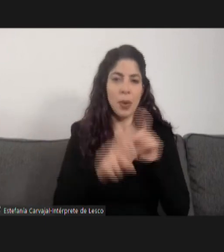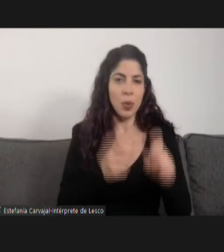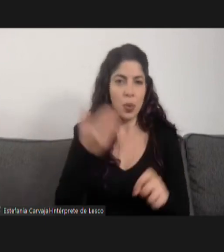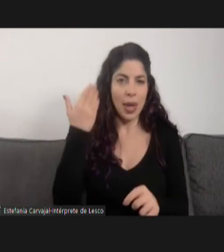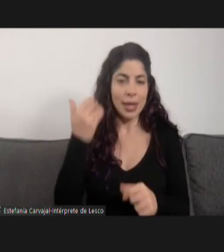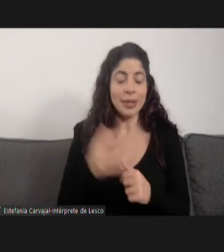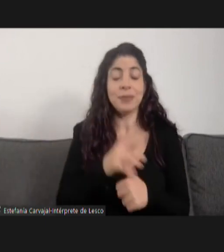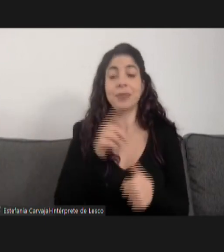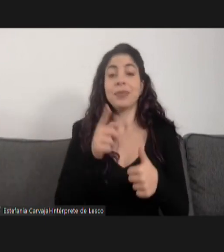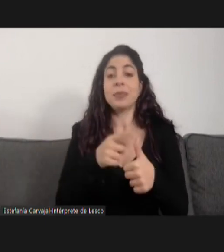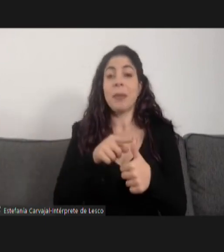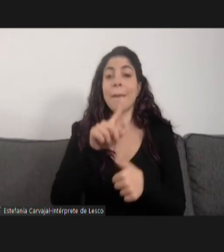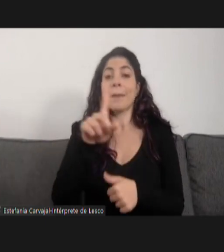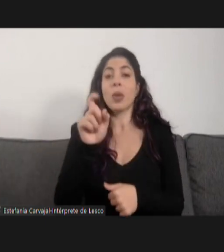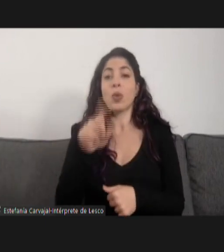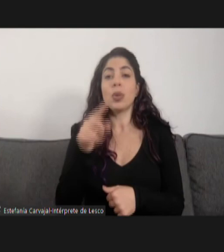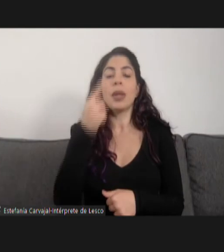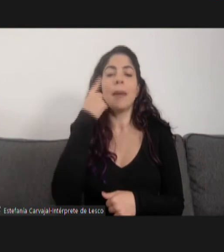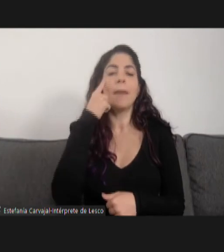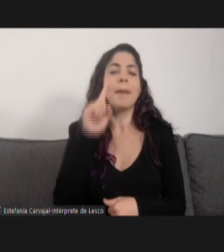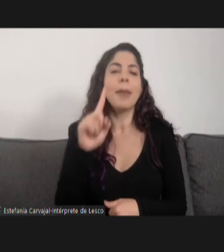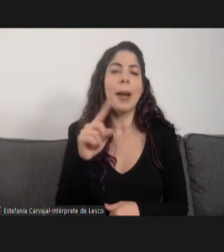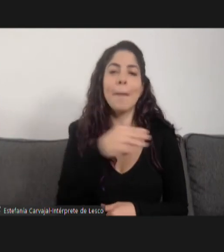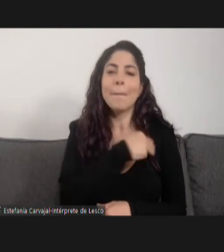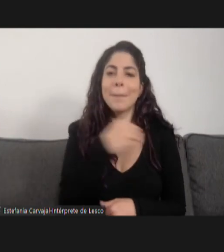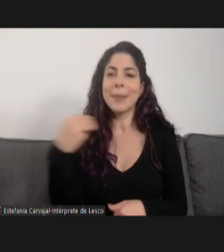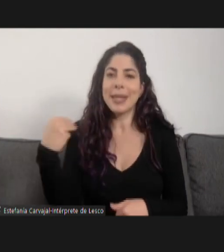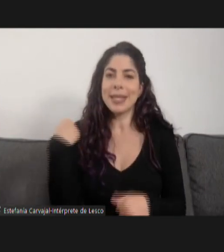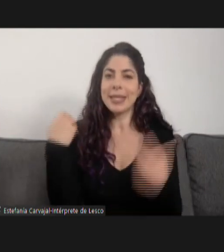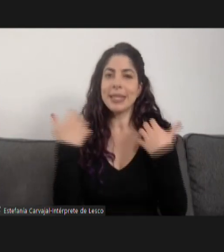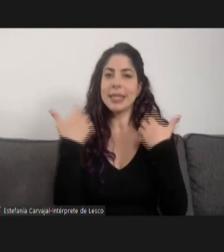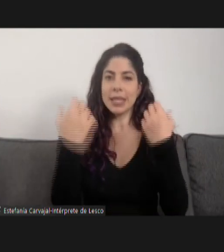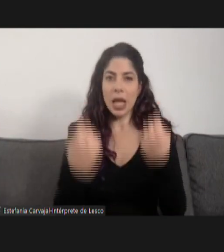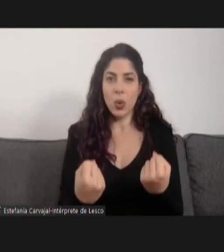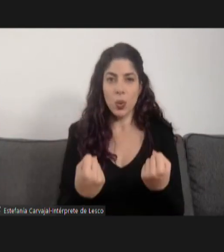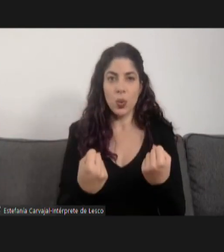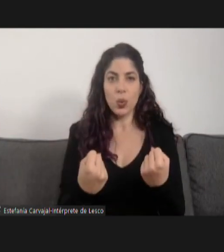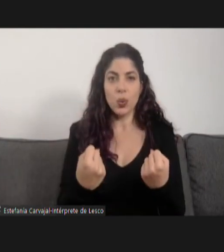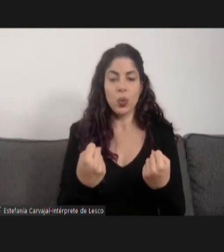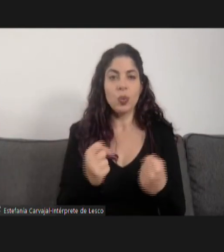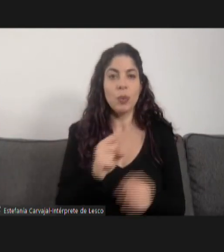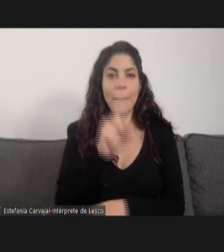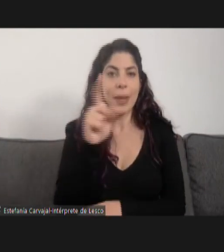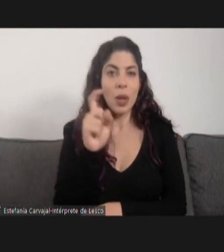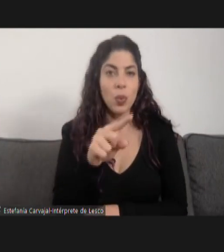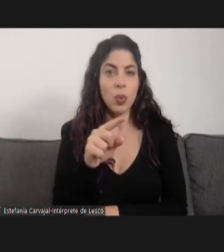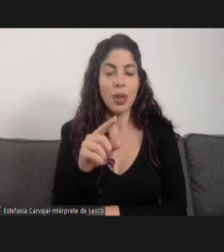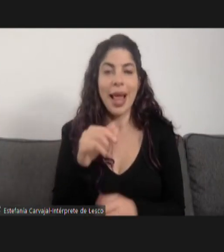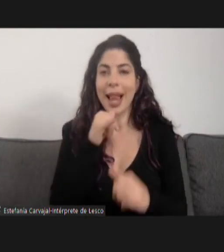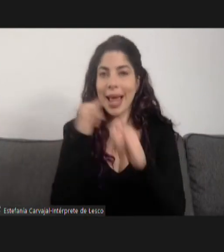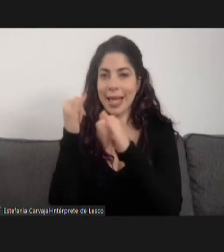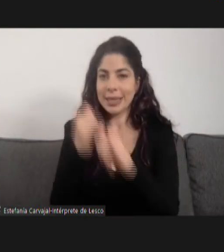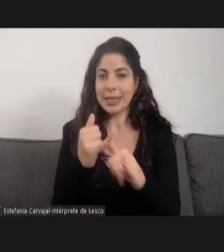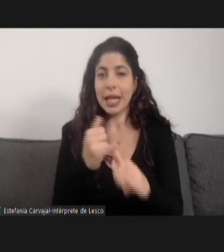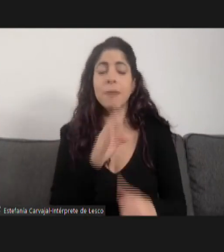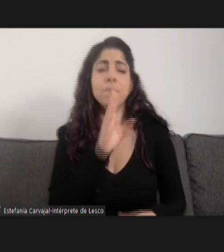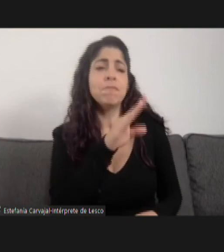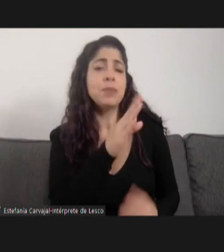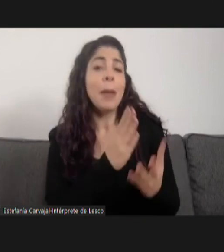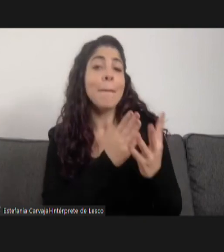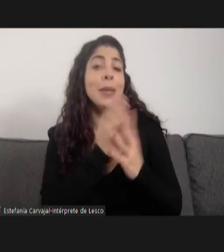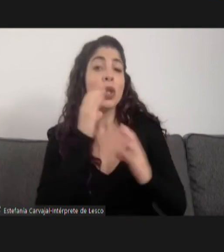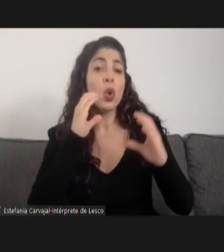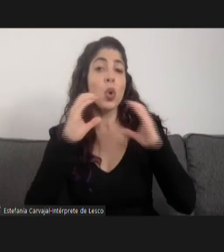siguiente consulta es para el ministro de Salud. Pregunta Diario Extra. ¿Los medios de comunicación